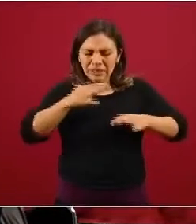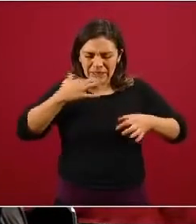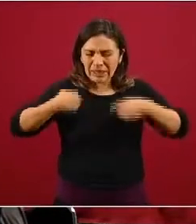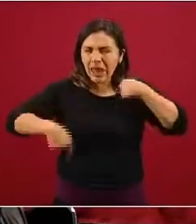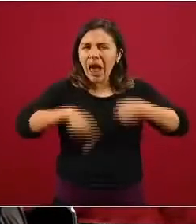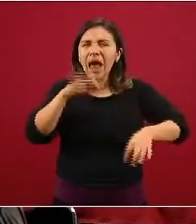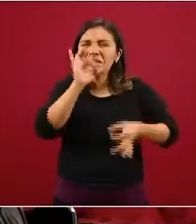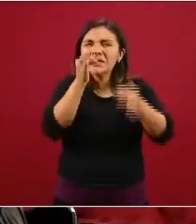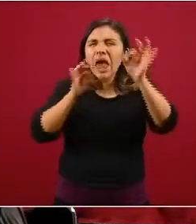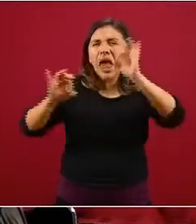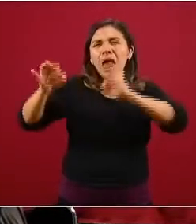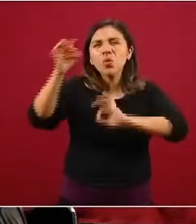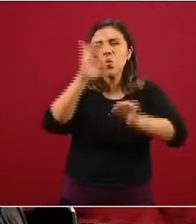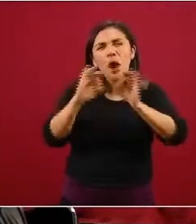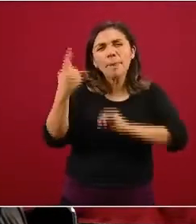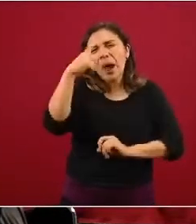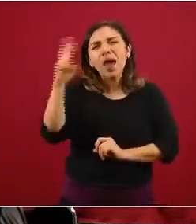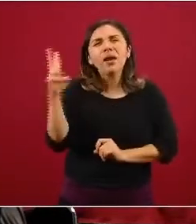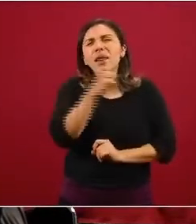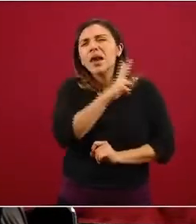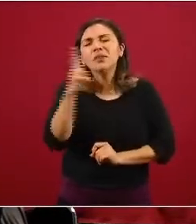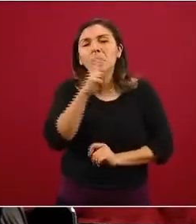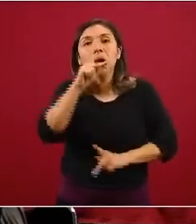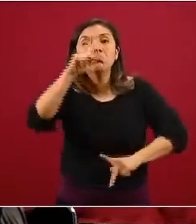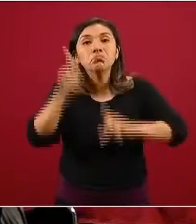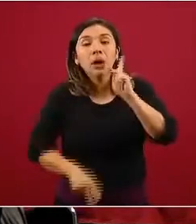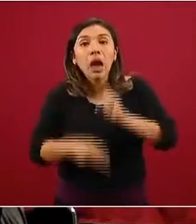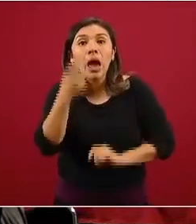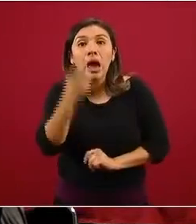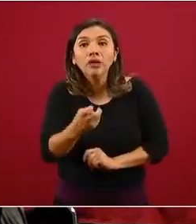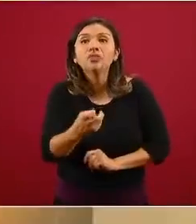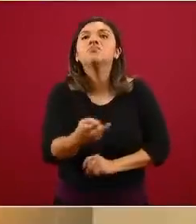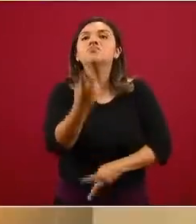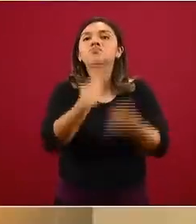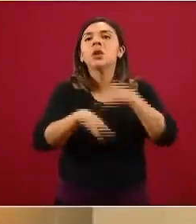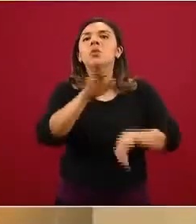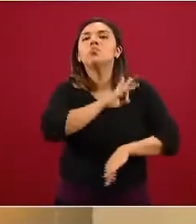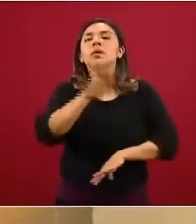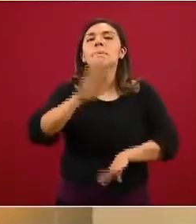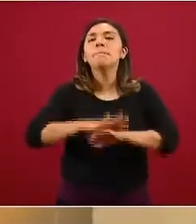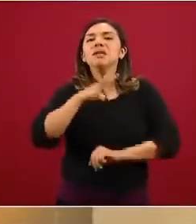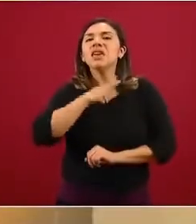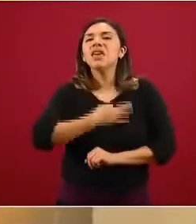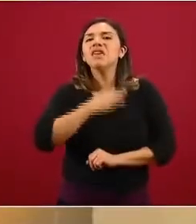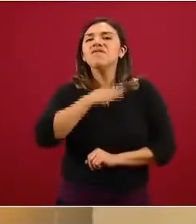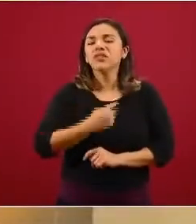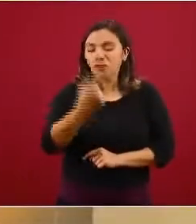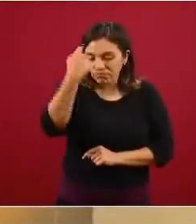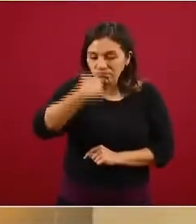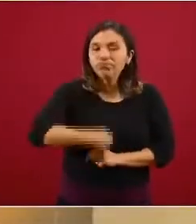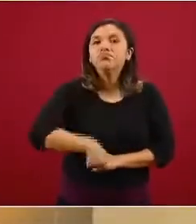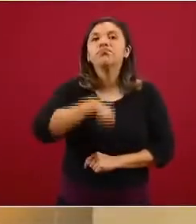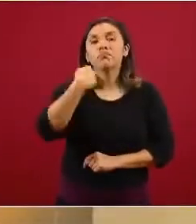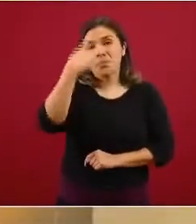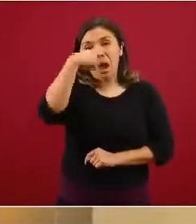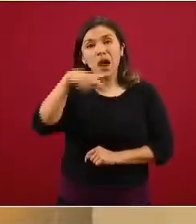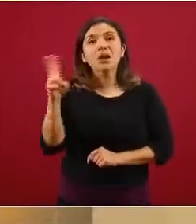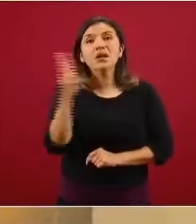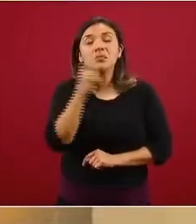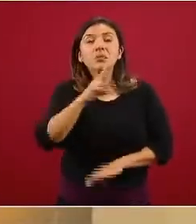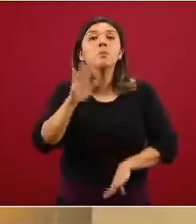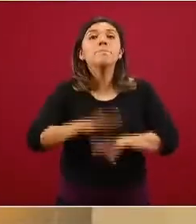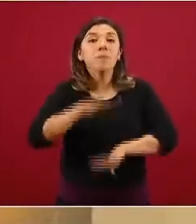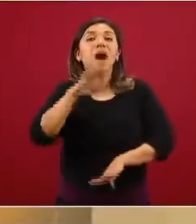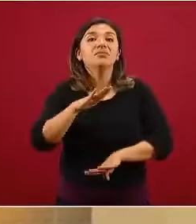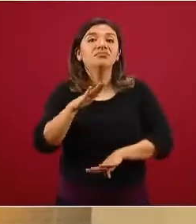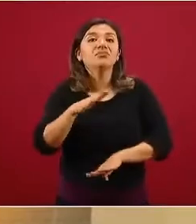celulares que están en nuestro árbol respiratorio y esto hace que haya una infección a nivel respiratoria baja de manera